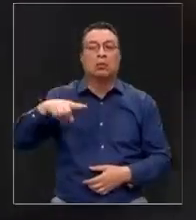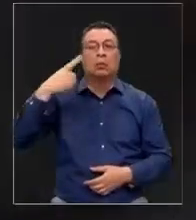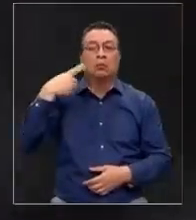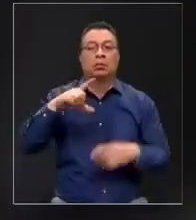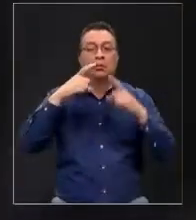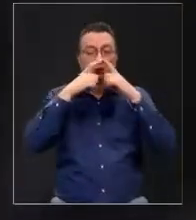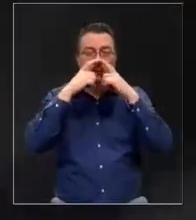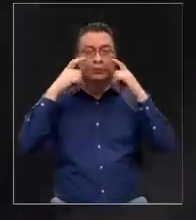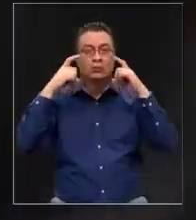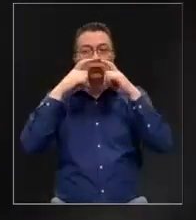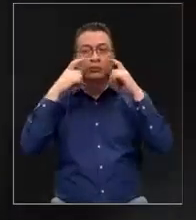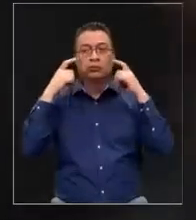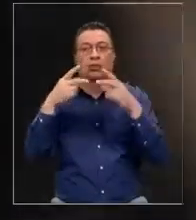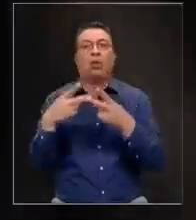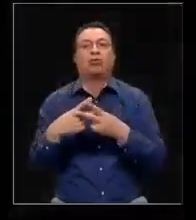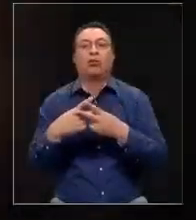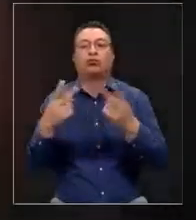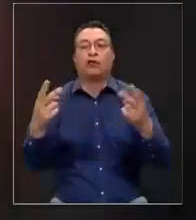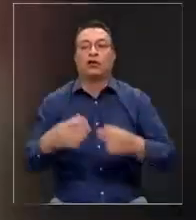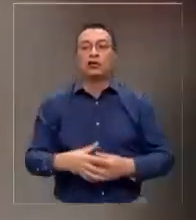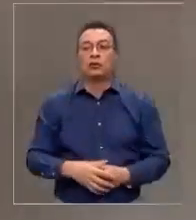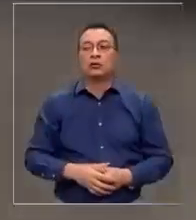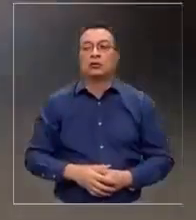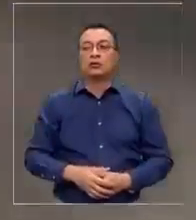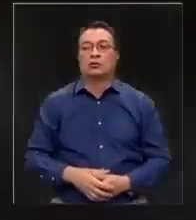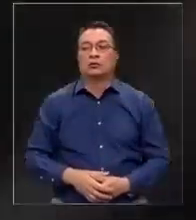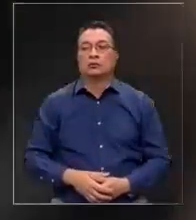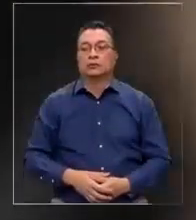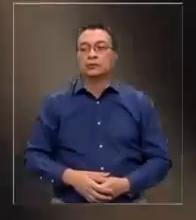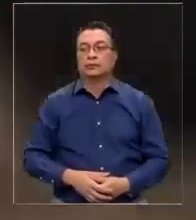uso de mascarilla en el transporte público.